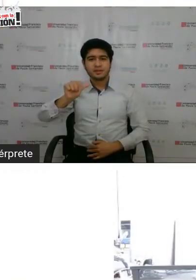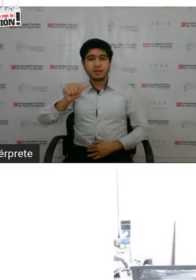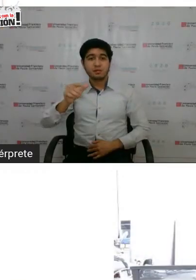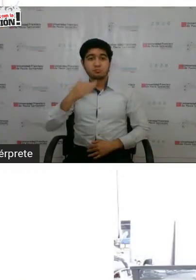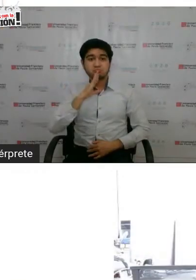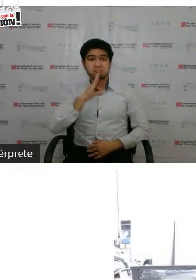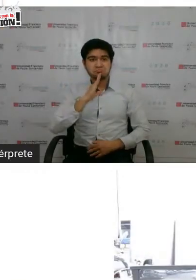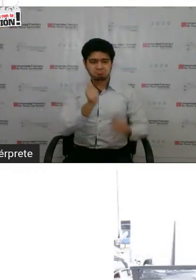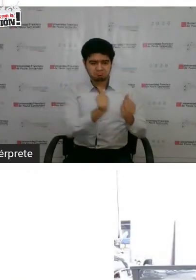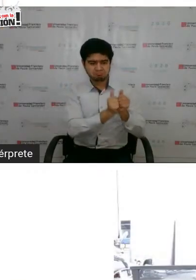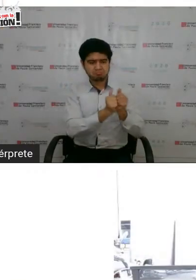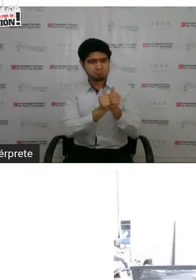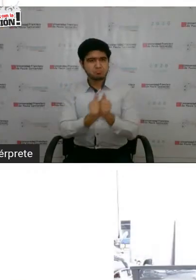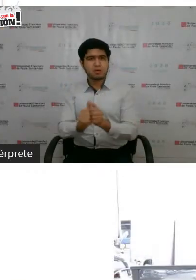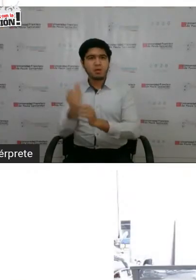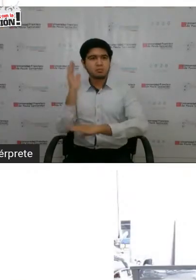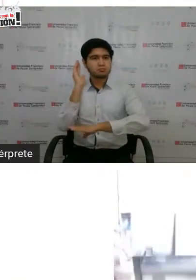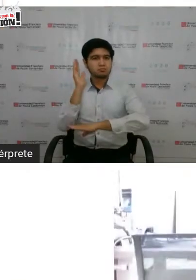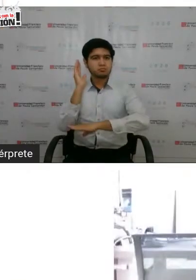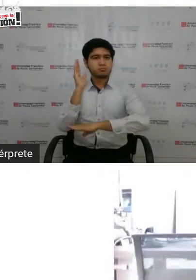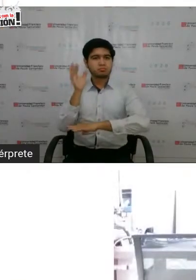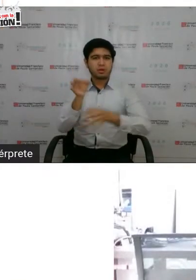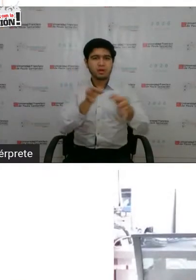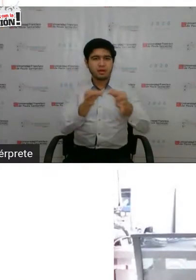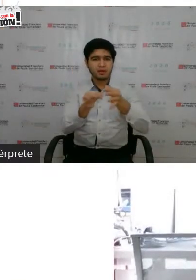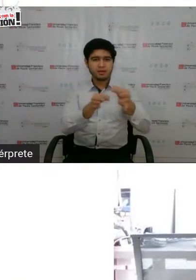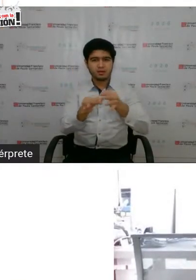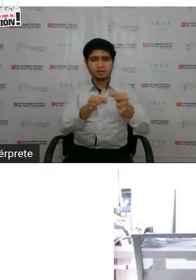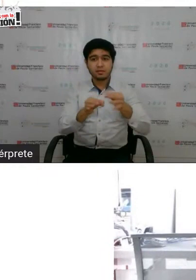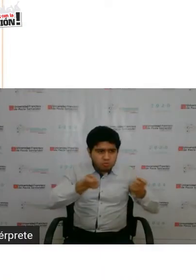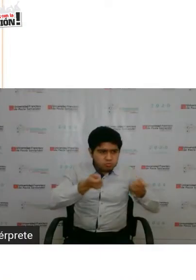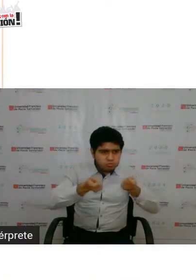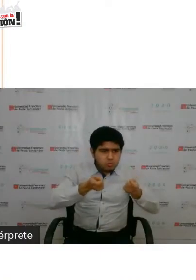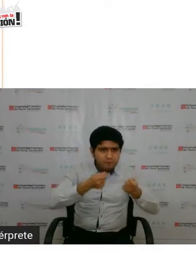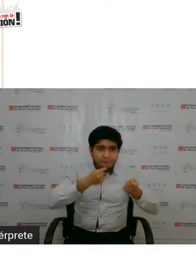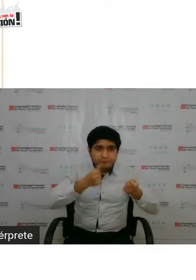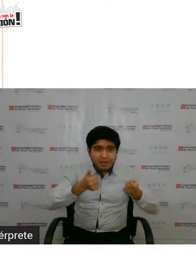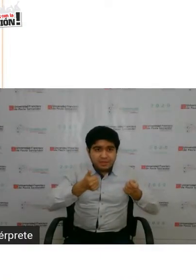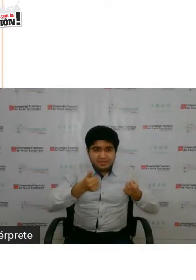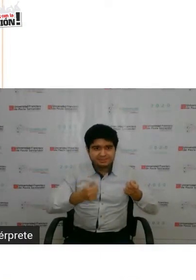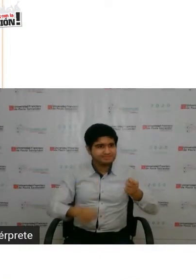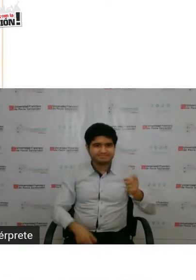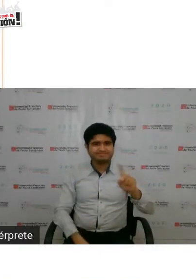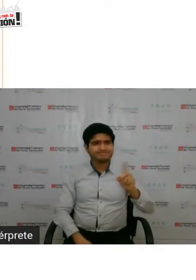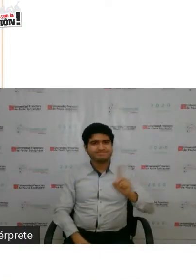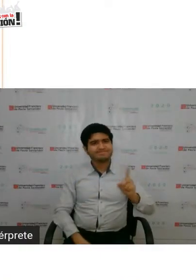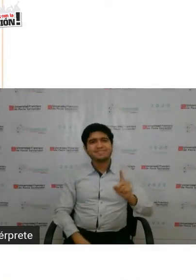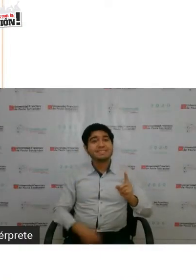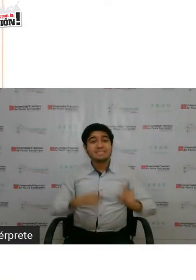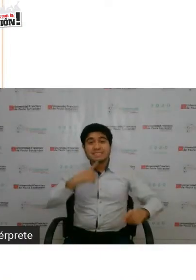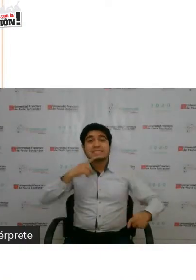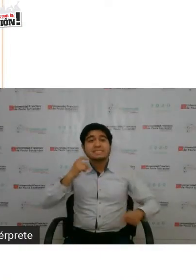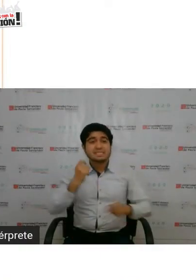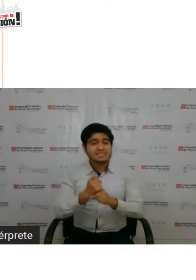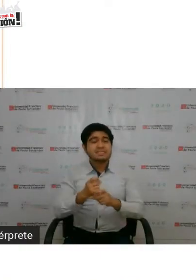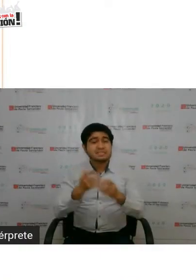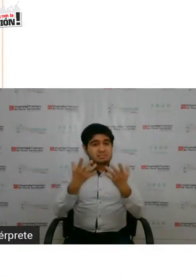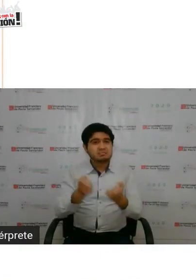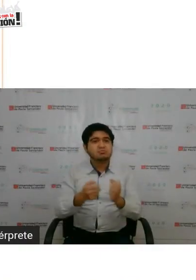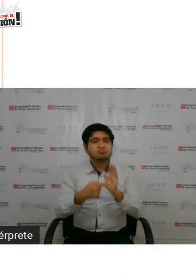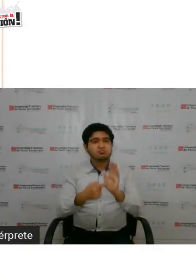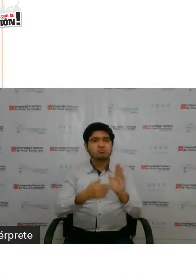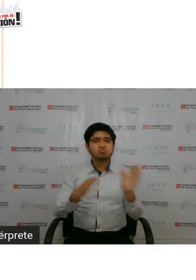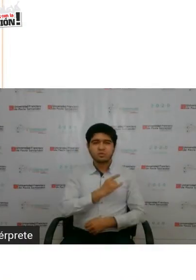y 10 instituciones en el ámbito internacional. Se compartieron experiencias con investigadores de Puerto Rico,